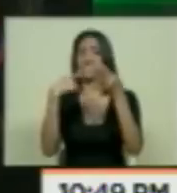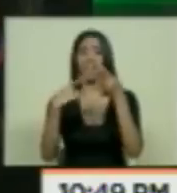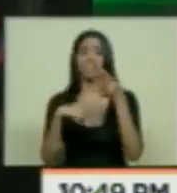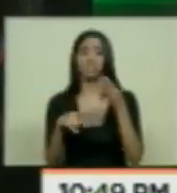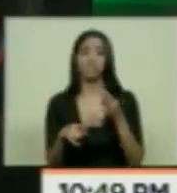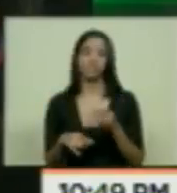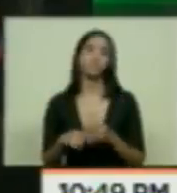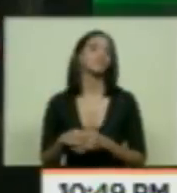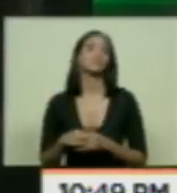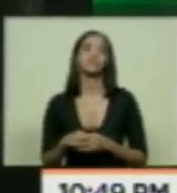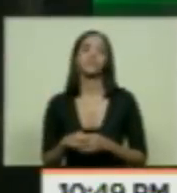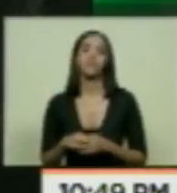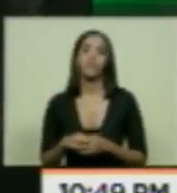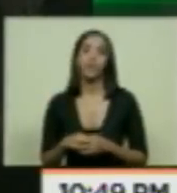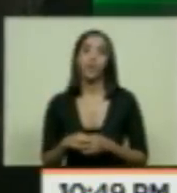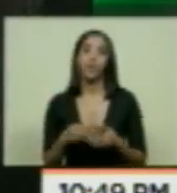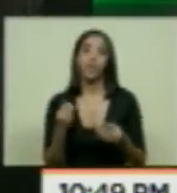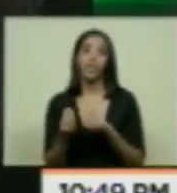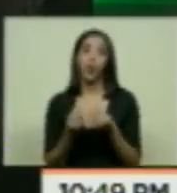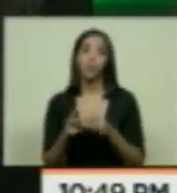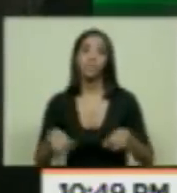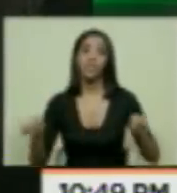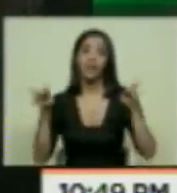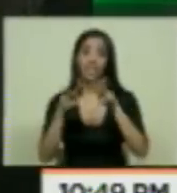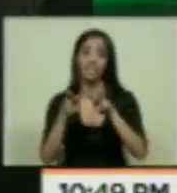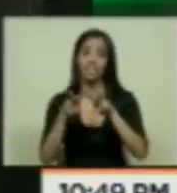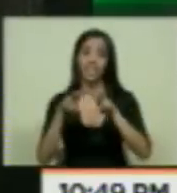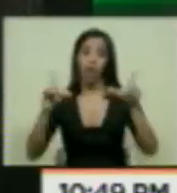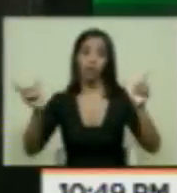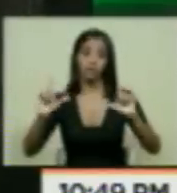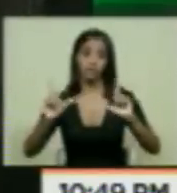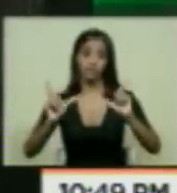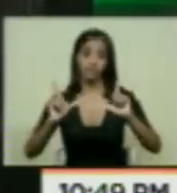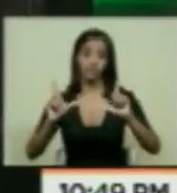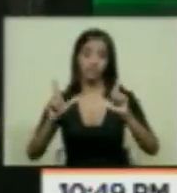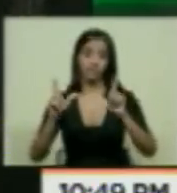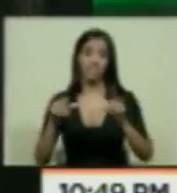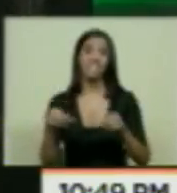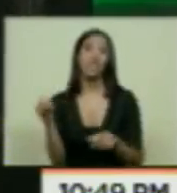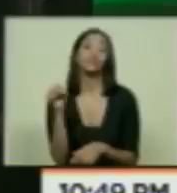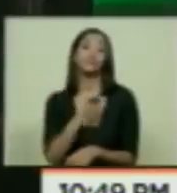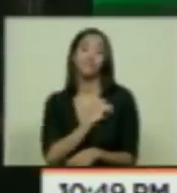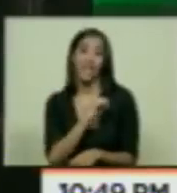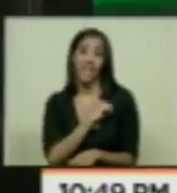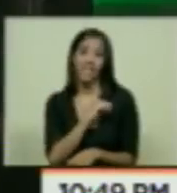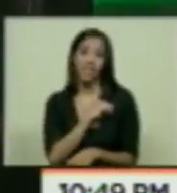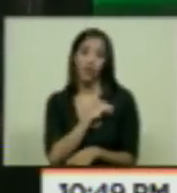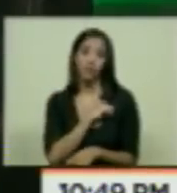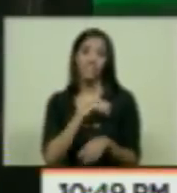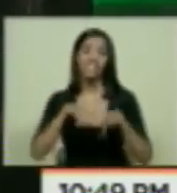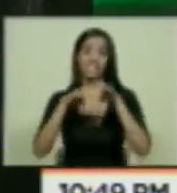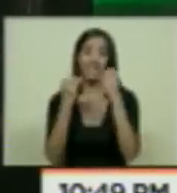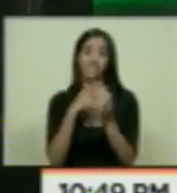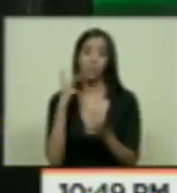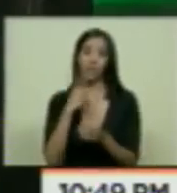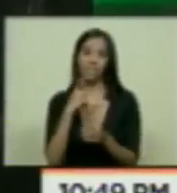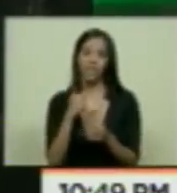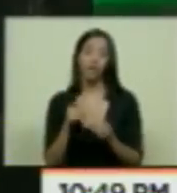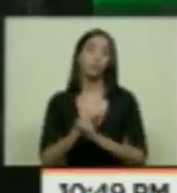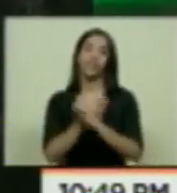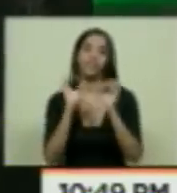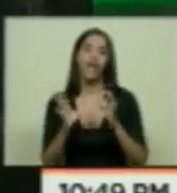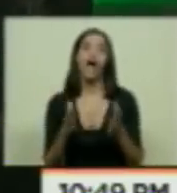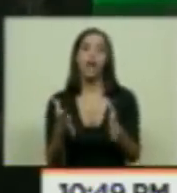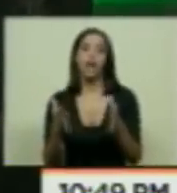Y como se valieron de los medios y de los miedos de esa clase política, pues obviamente han